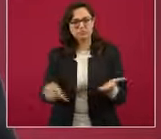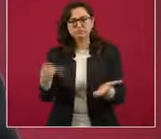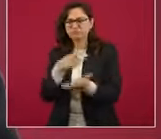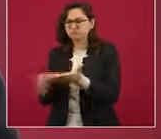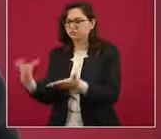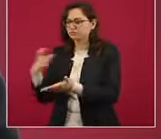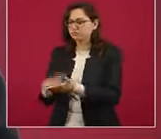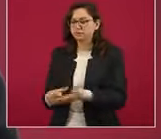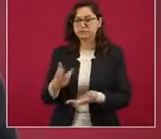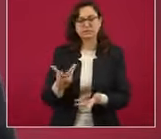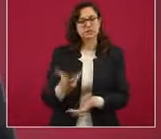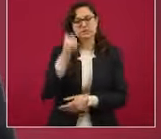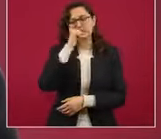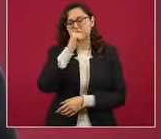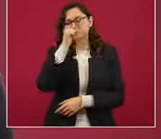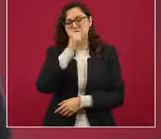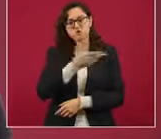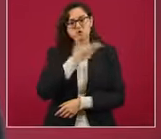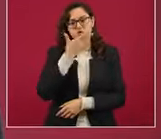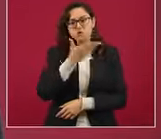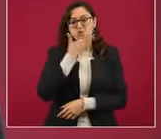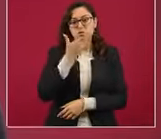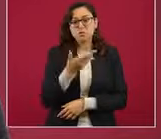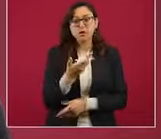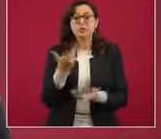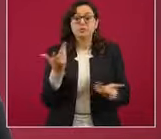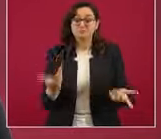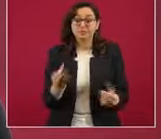estos días, que además tenemos